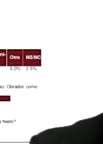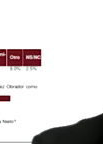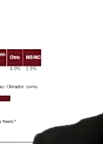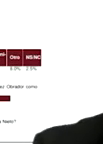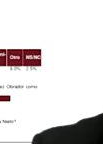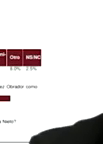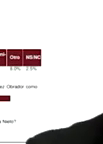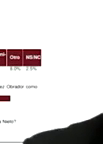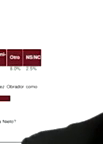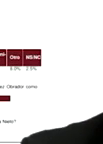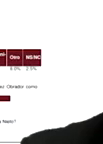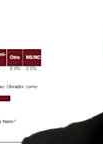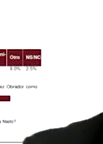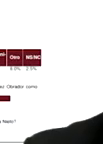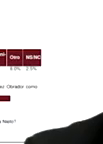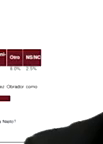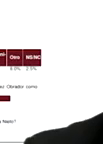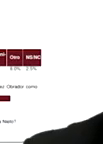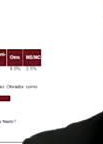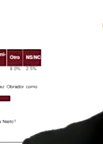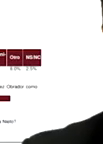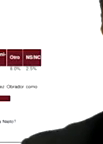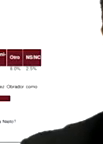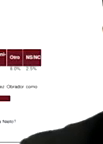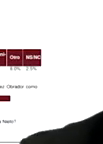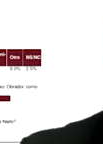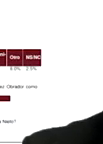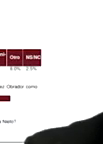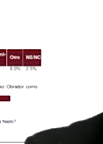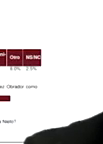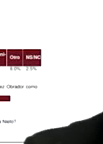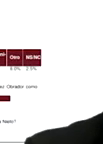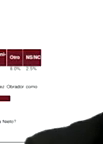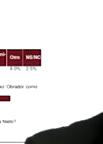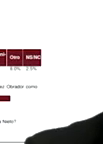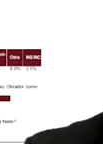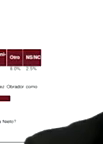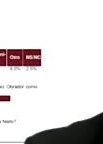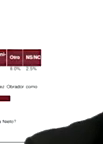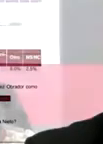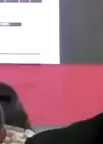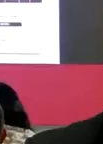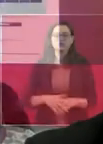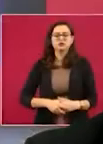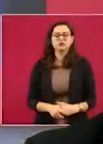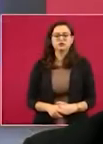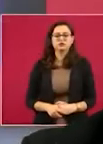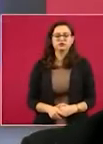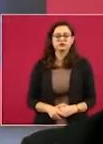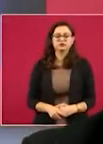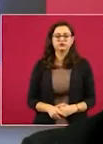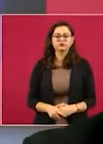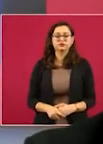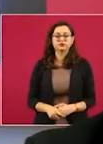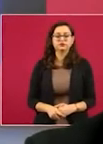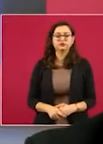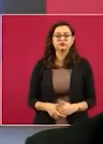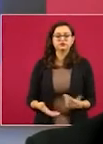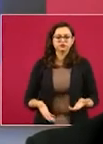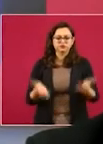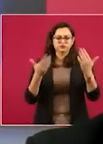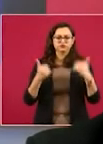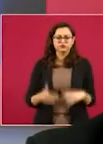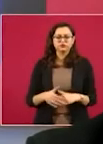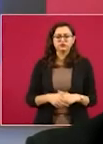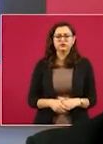presidente porque es la forma de entender cómo se maneja la información y cómo particularmente el presidente